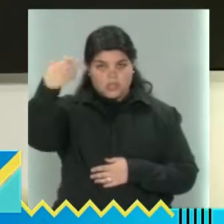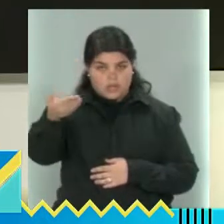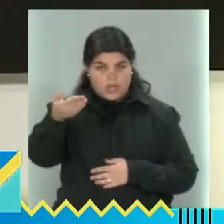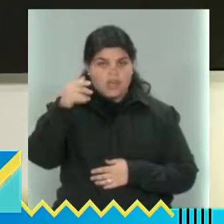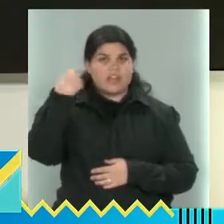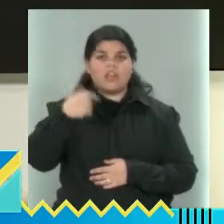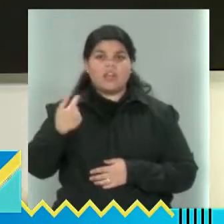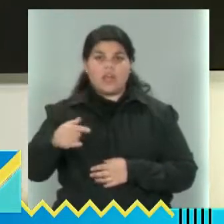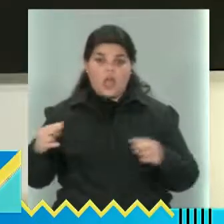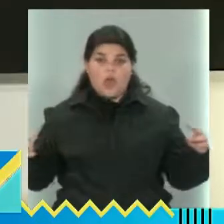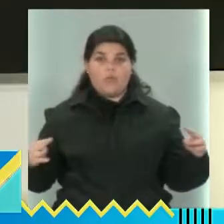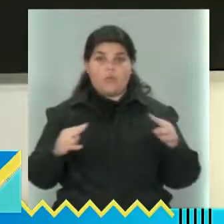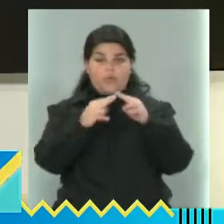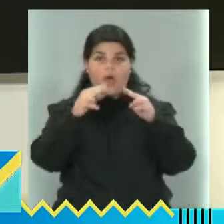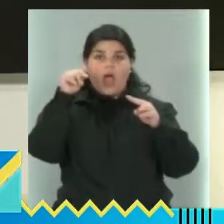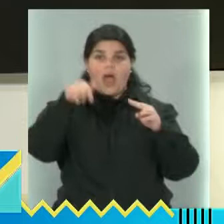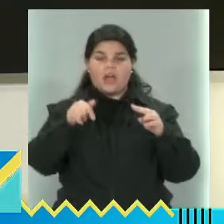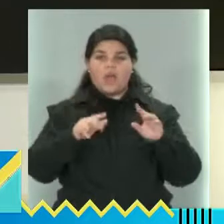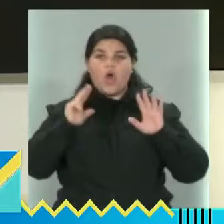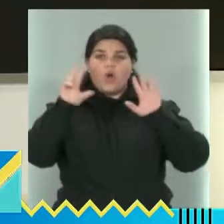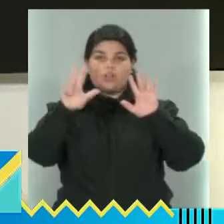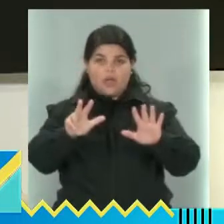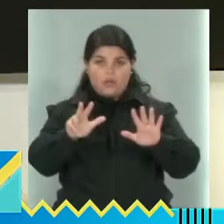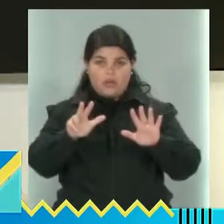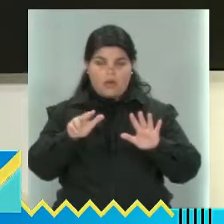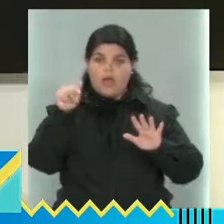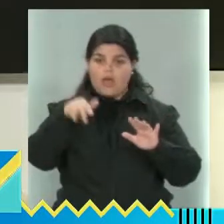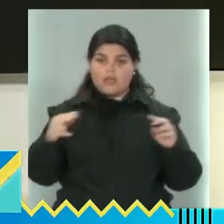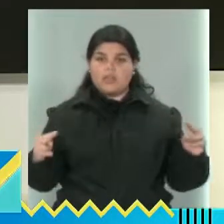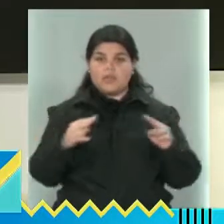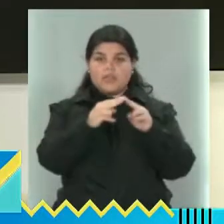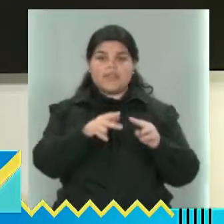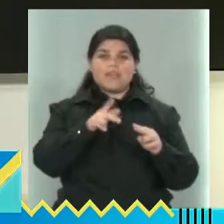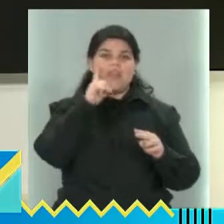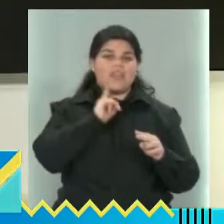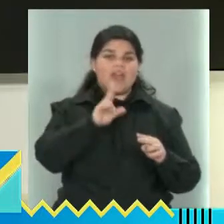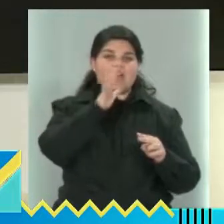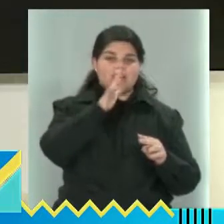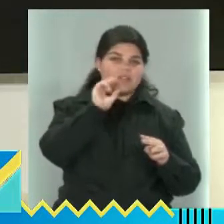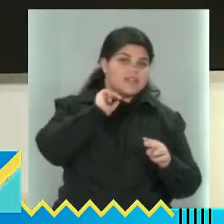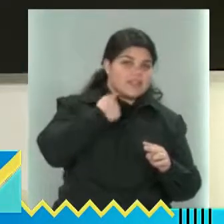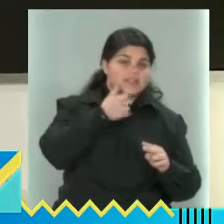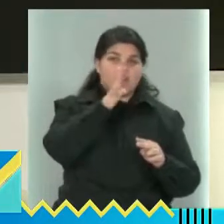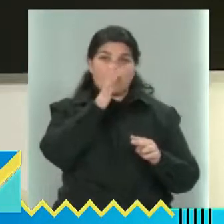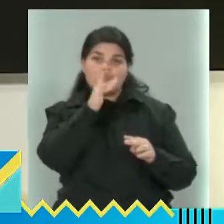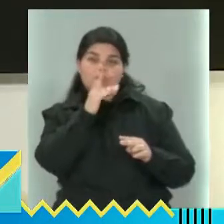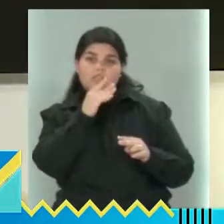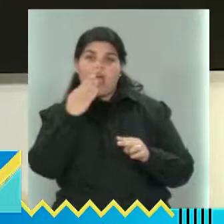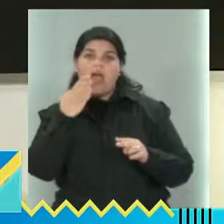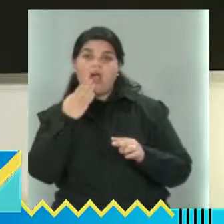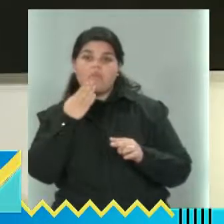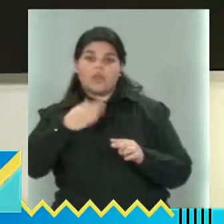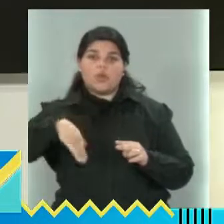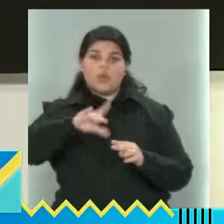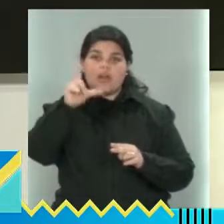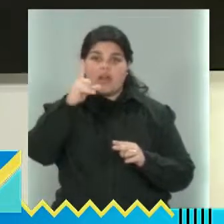la Cumbre de las Américas, la octava Cumbre de las Américas que se realizó el 13 y 14 de abril de este año en Lima, en un contexto